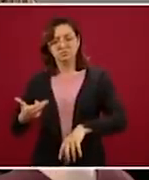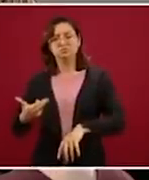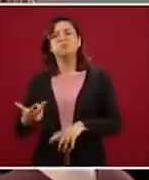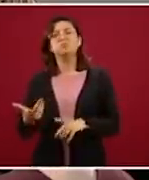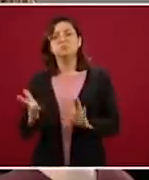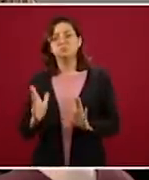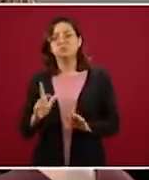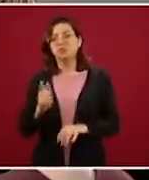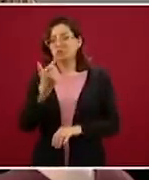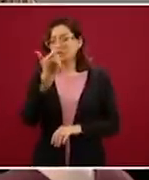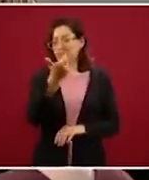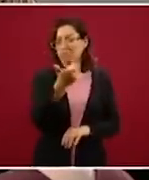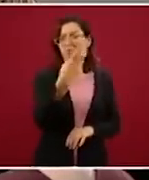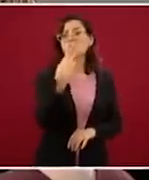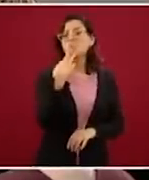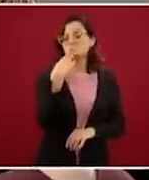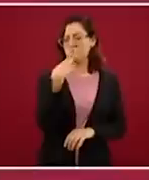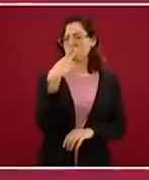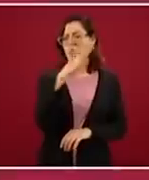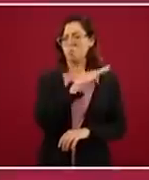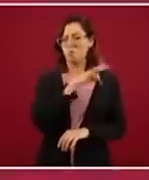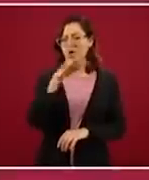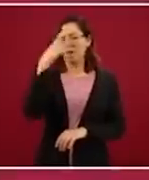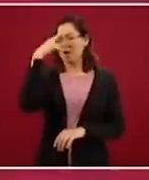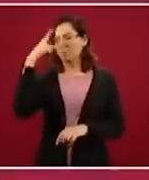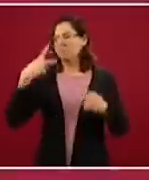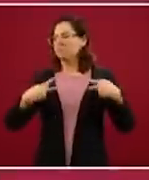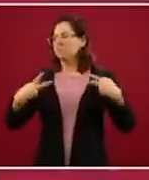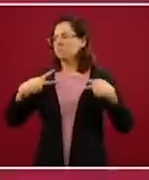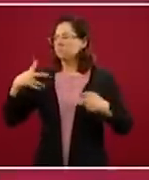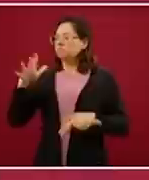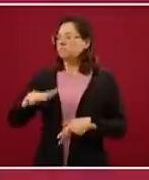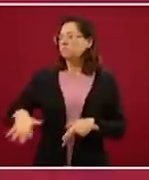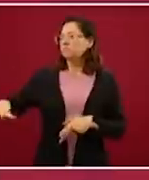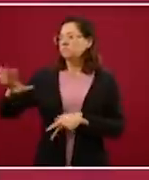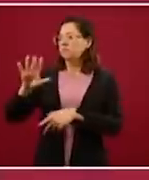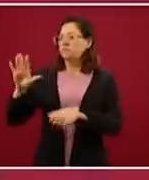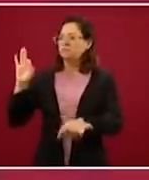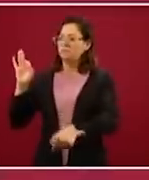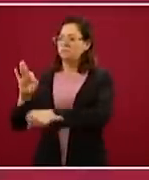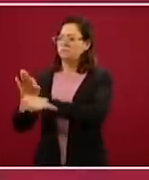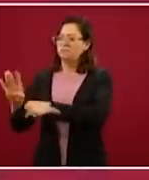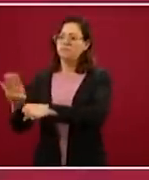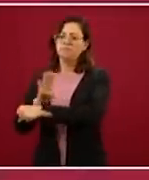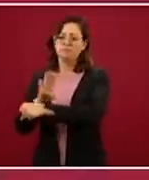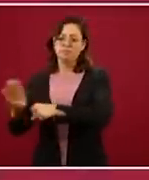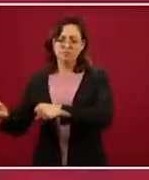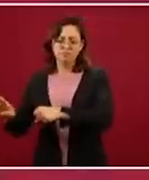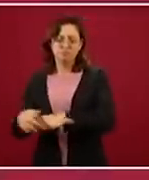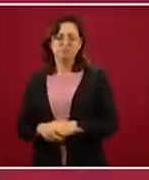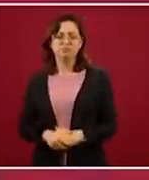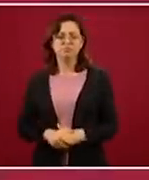podemos utilizar ese dinero para beneficio del pueblo. Bueno,